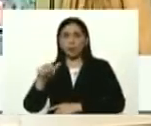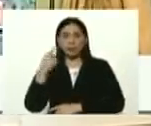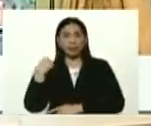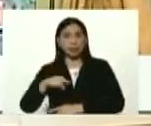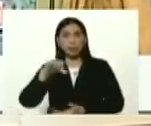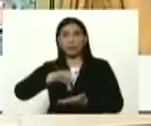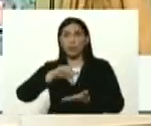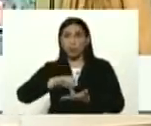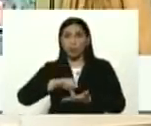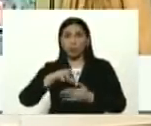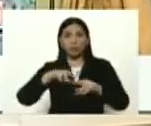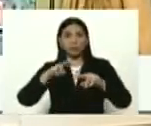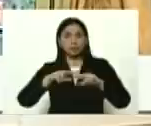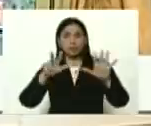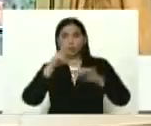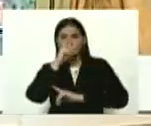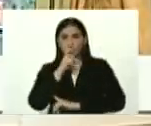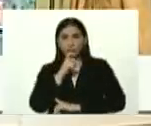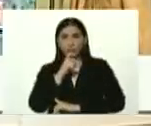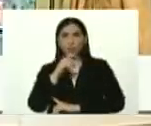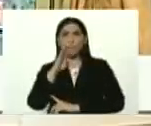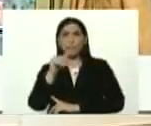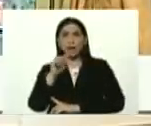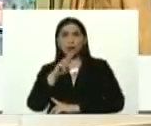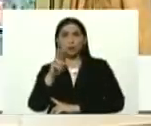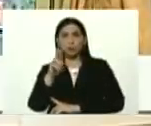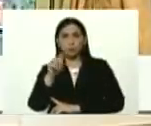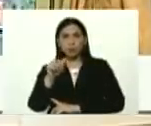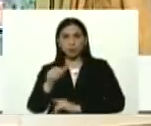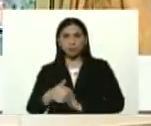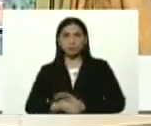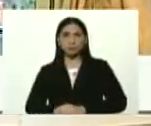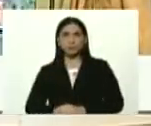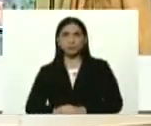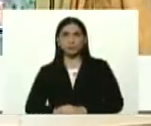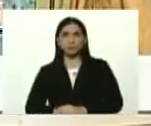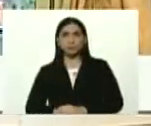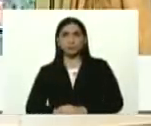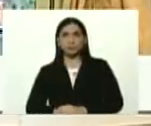Baruta. Niña de 8 años, minas de Baruta.